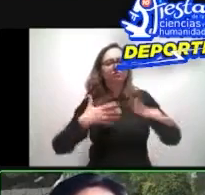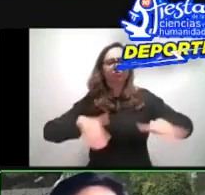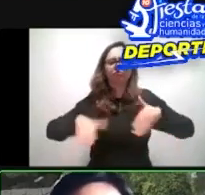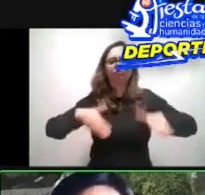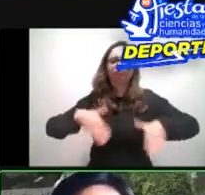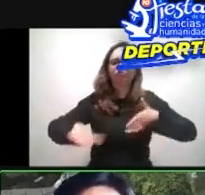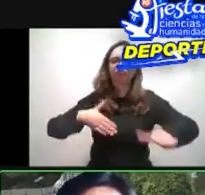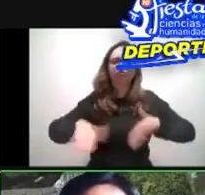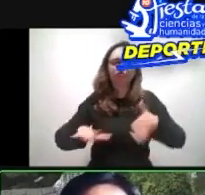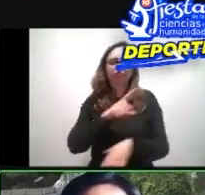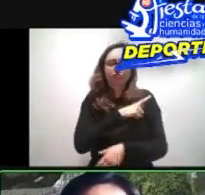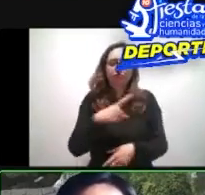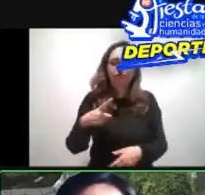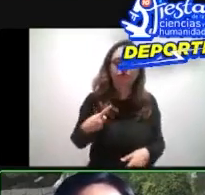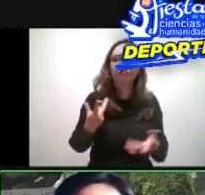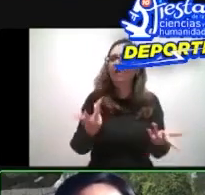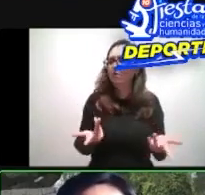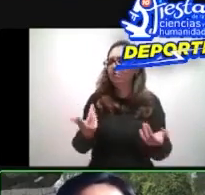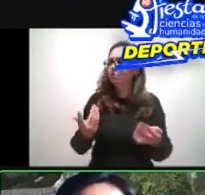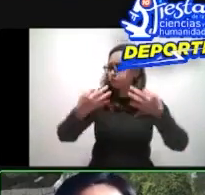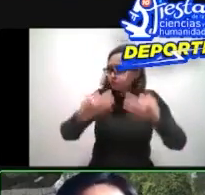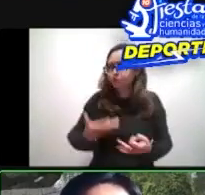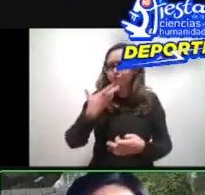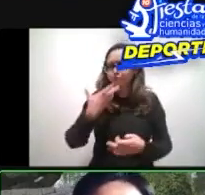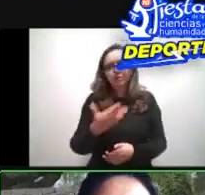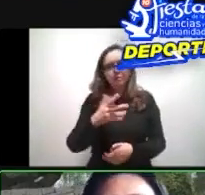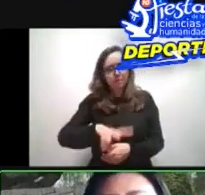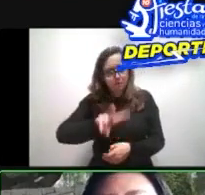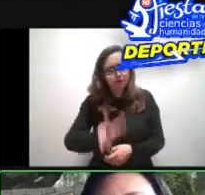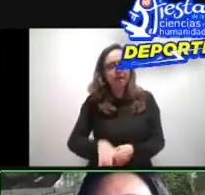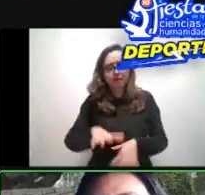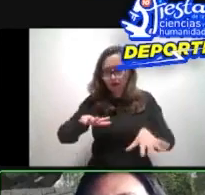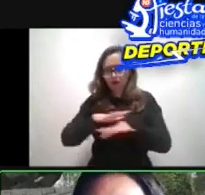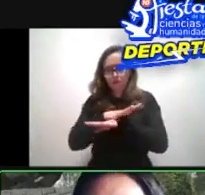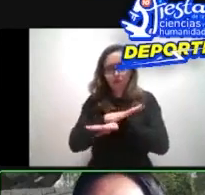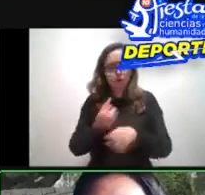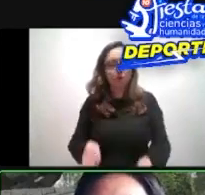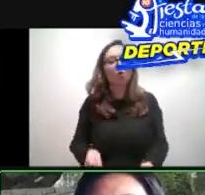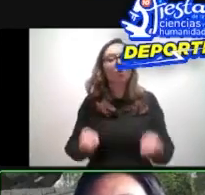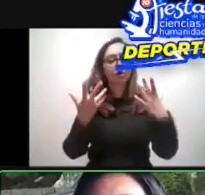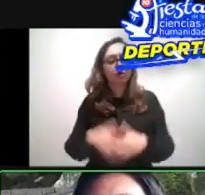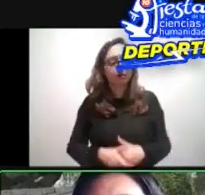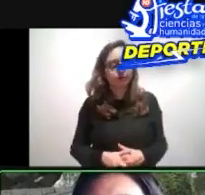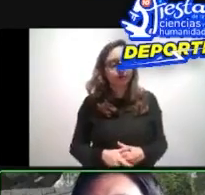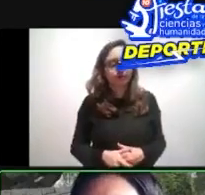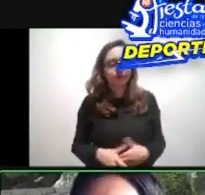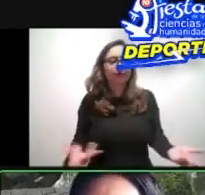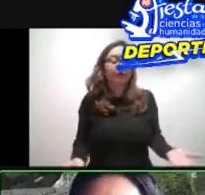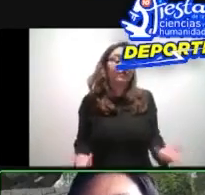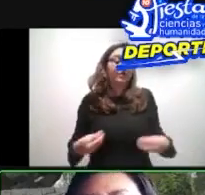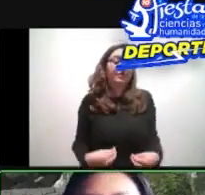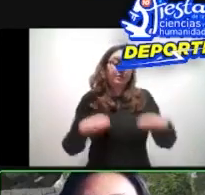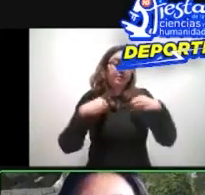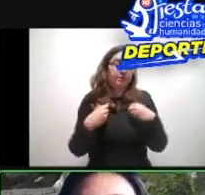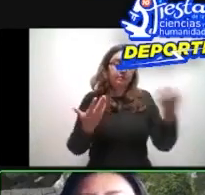necesarios que yo dé para que nosotros podamos decir que sí hay un cambio. Entonces, aquí podemos ver los estilos de vida sedentarios,